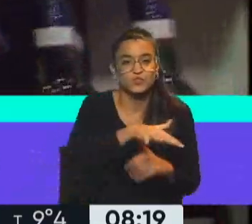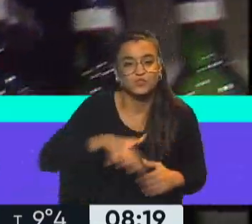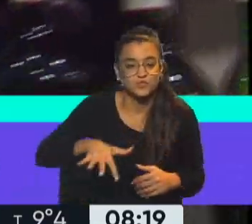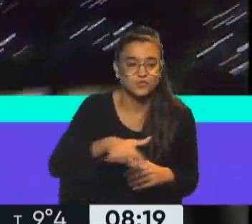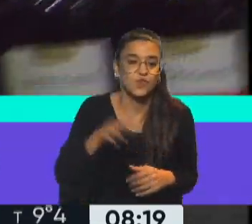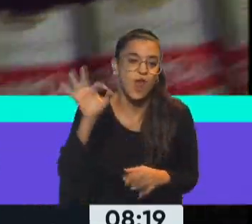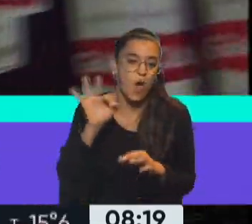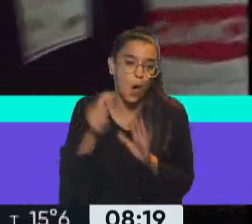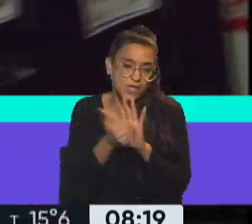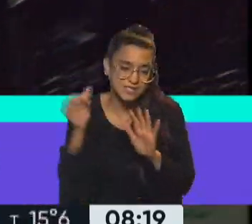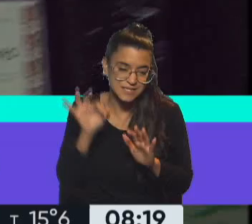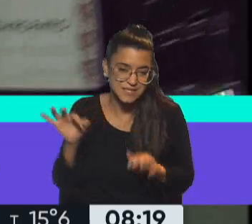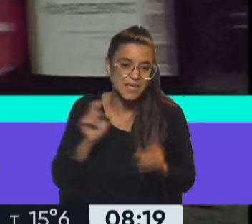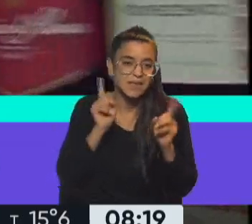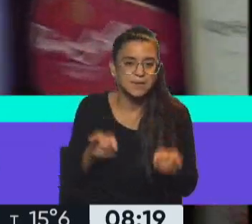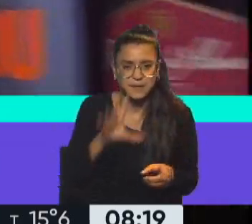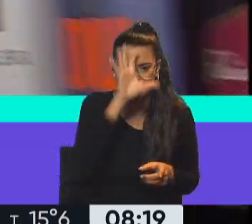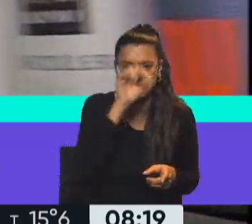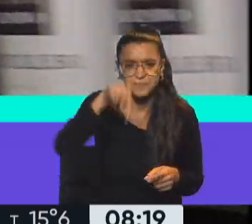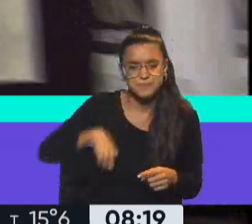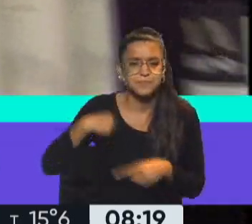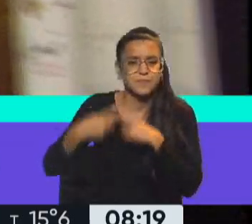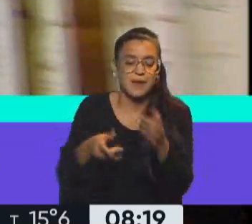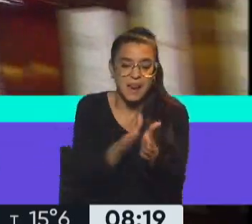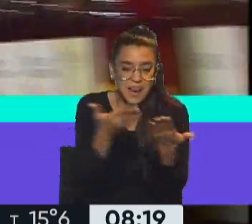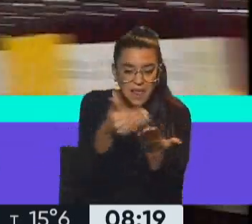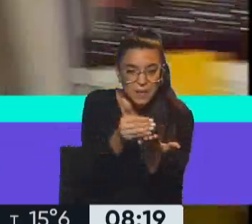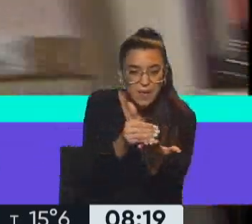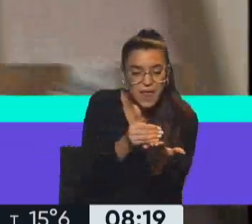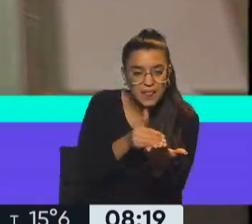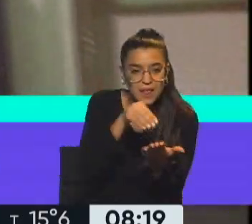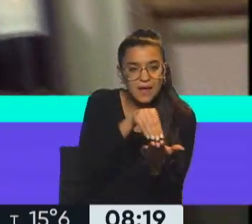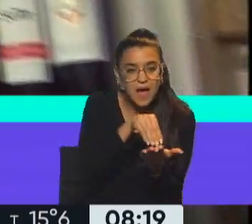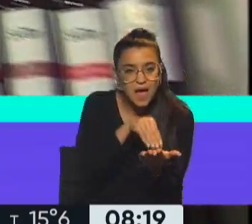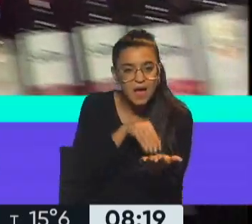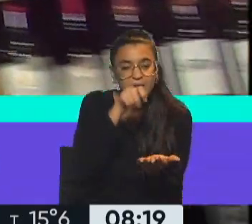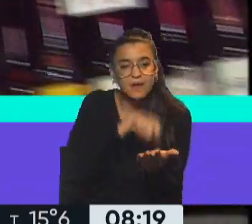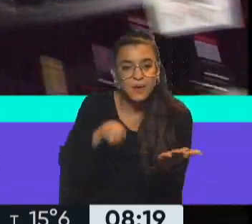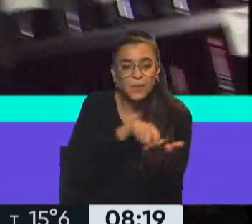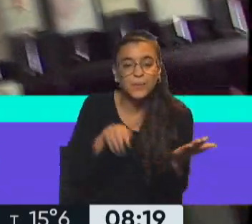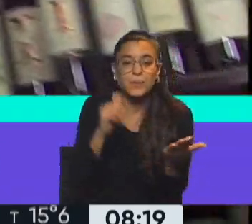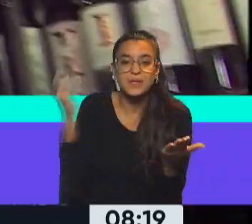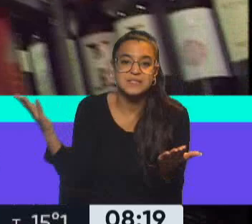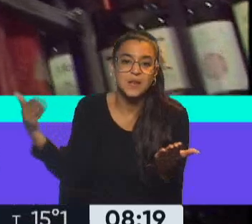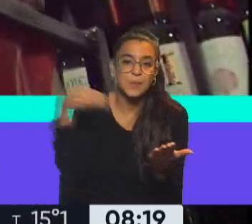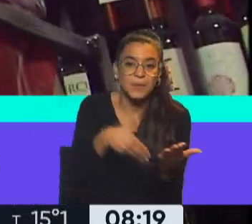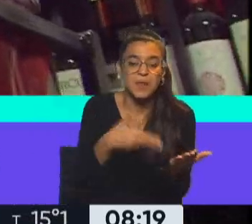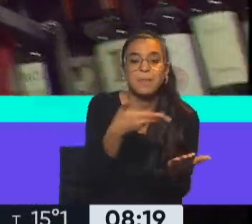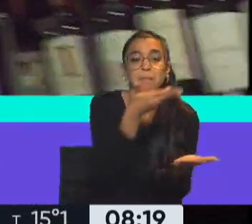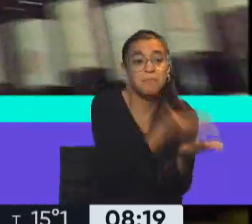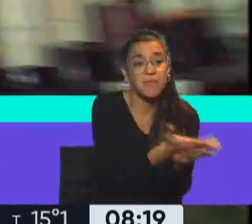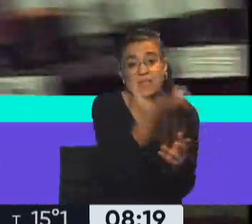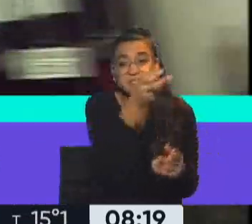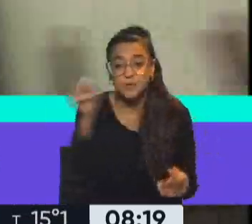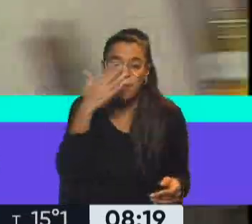supuesto del oeste recordemos también que aquí todavía está la libreta con la cual se anota a los vecinos que vienen y todavía pide enfriado